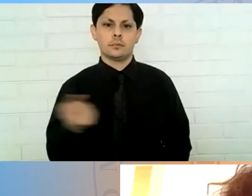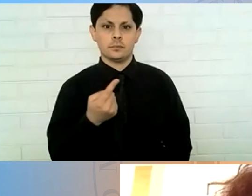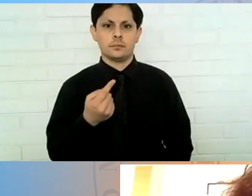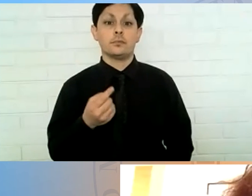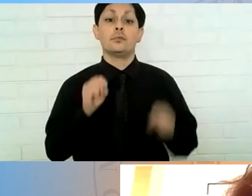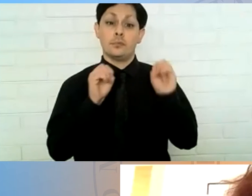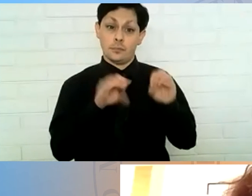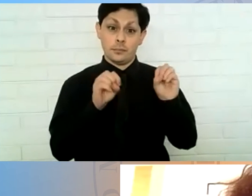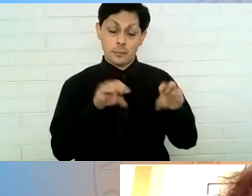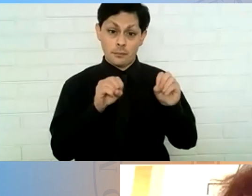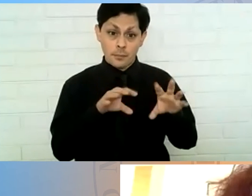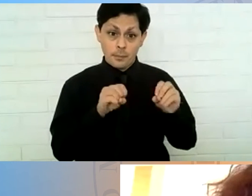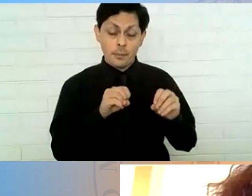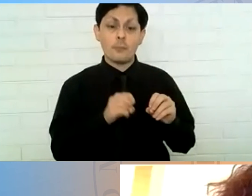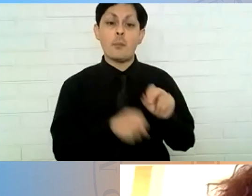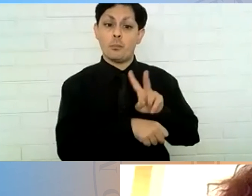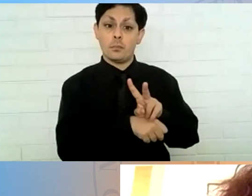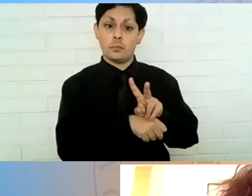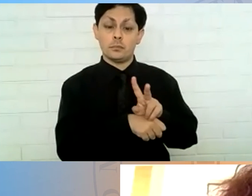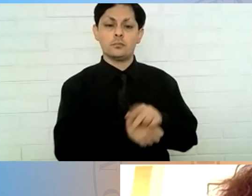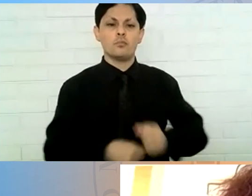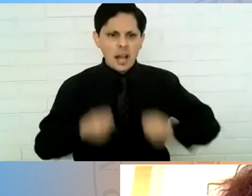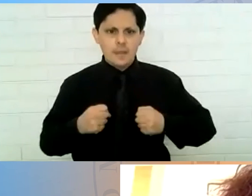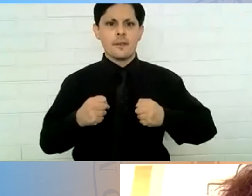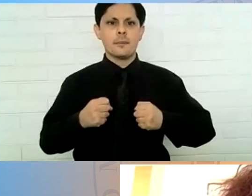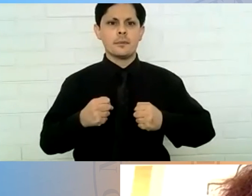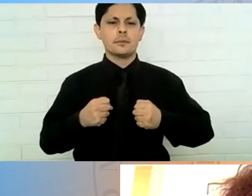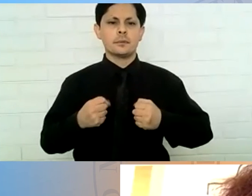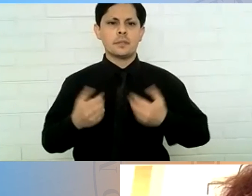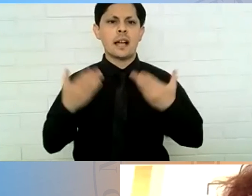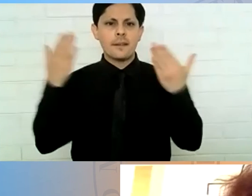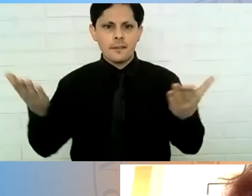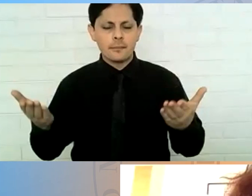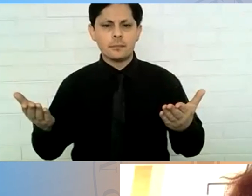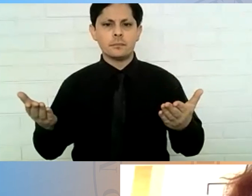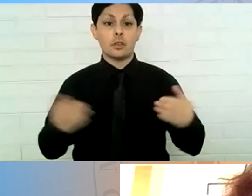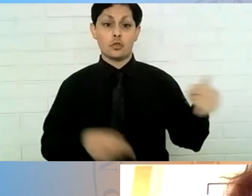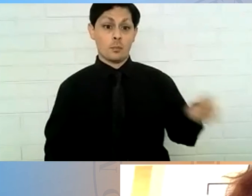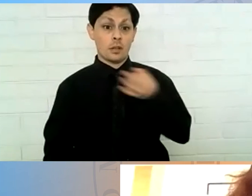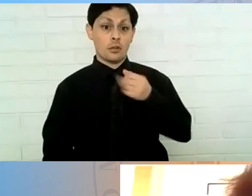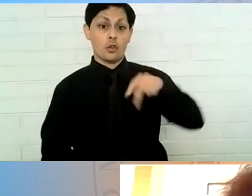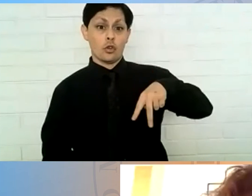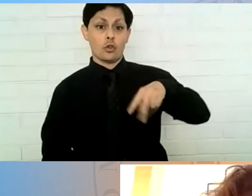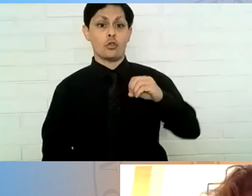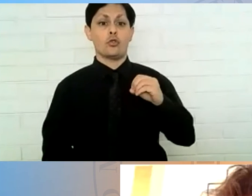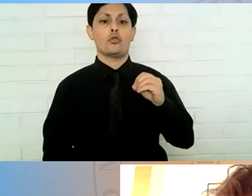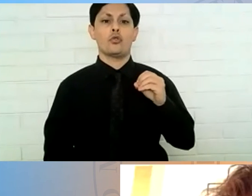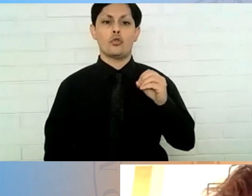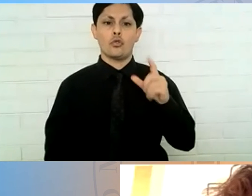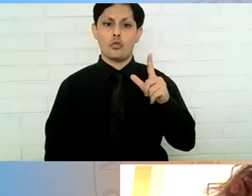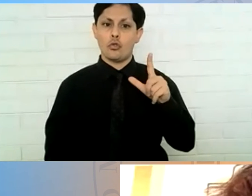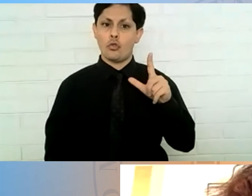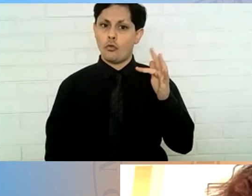hacemos y nos atrevemos, y lo que dice Nolfa también me genera esta